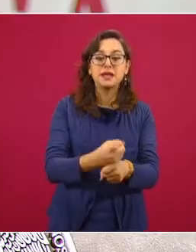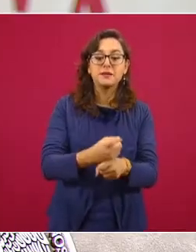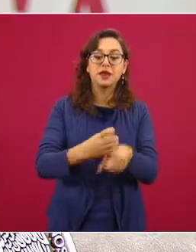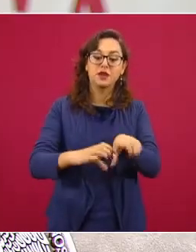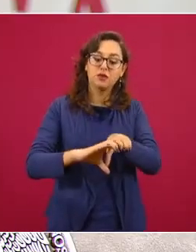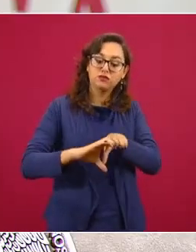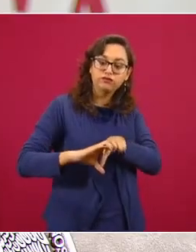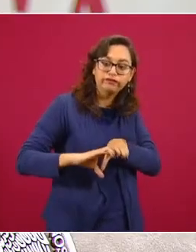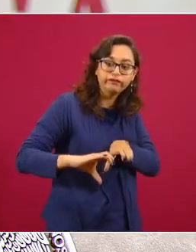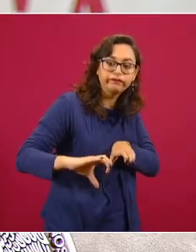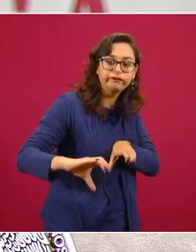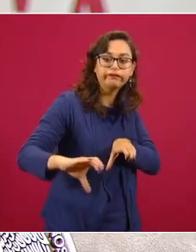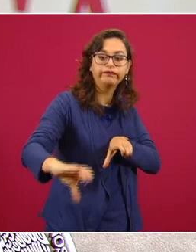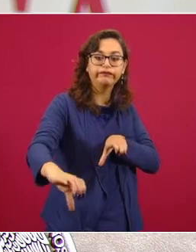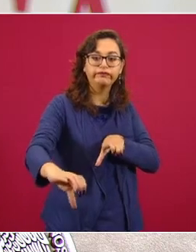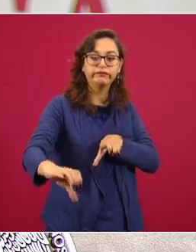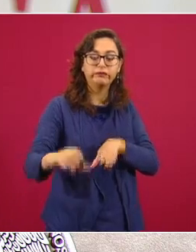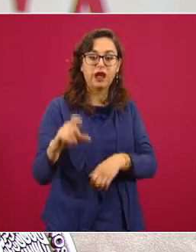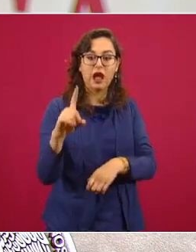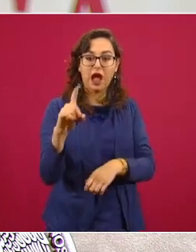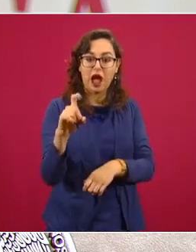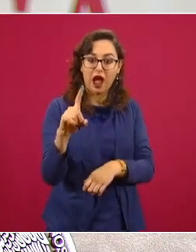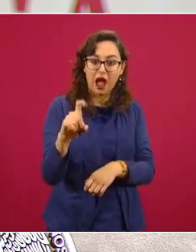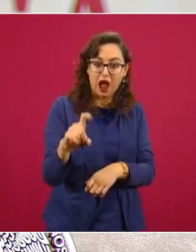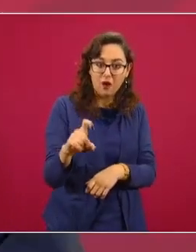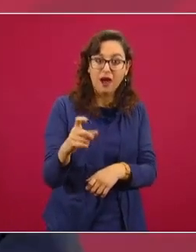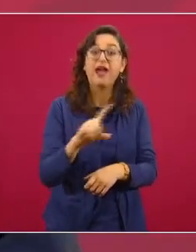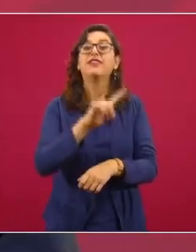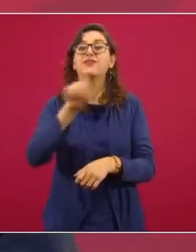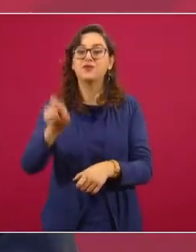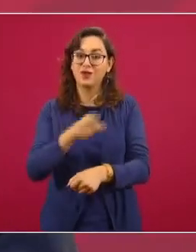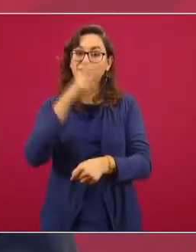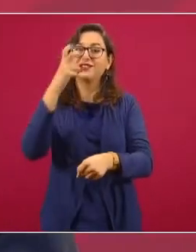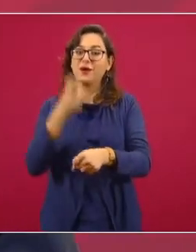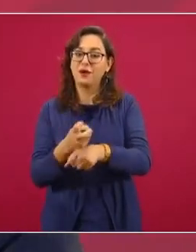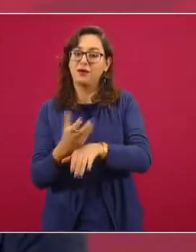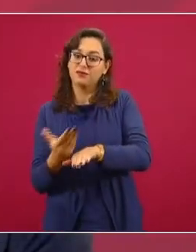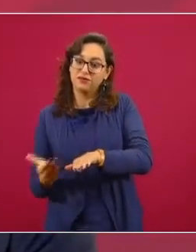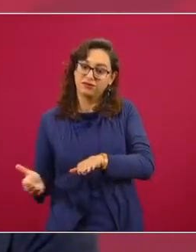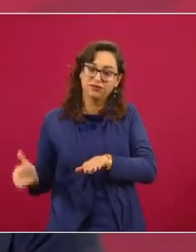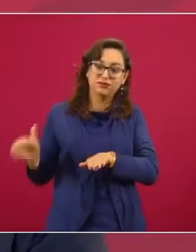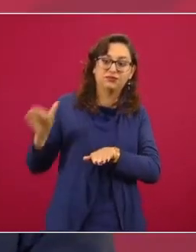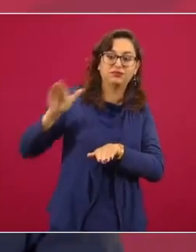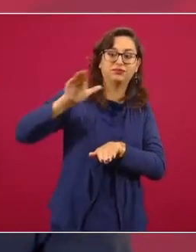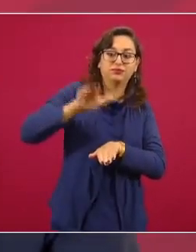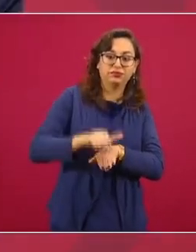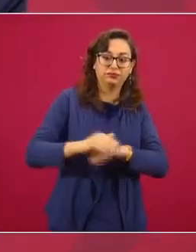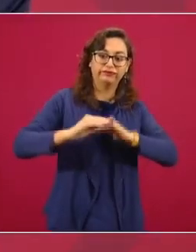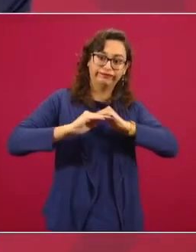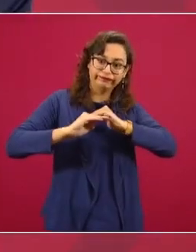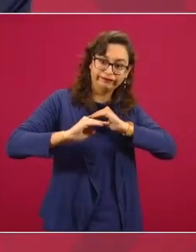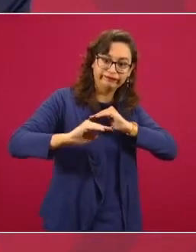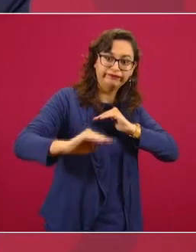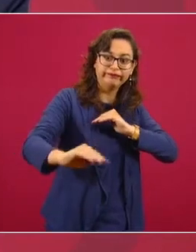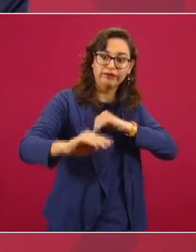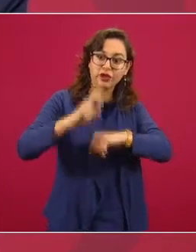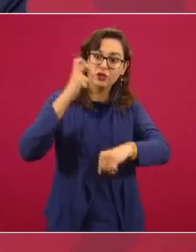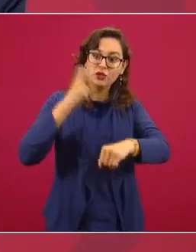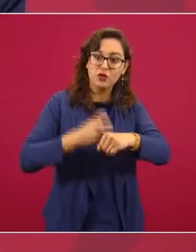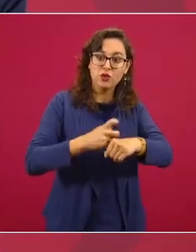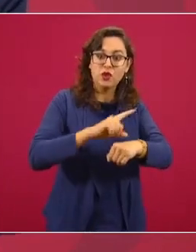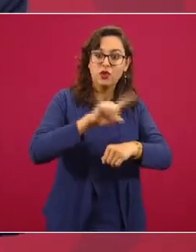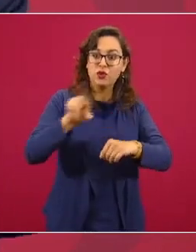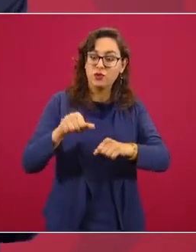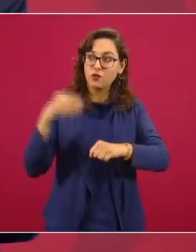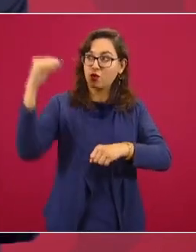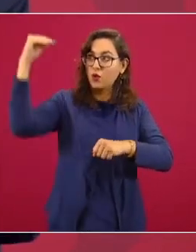agua potable, luego pavimento, luego alumbrado público,